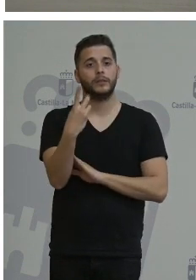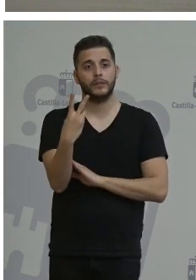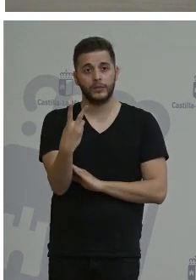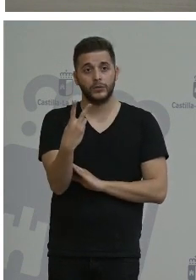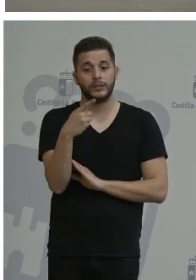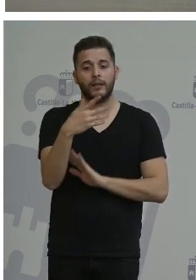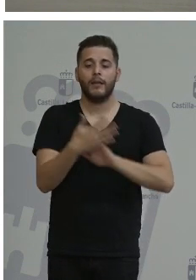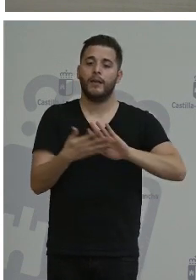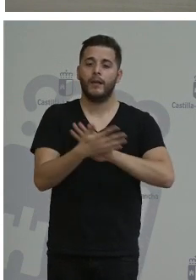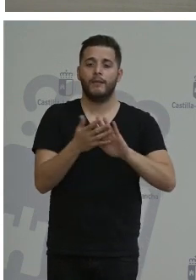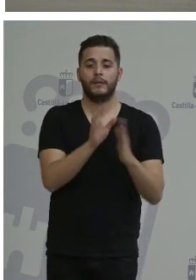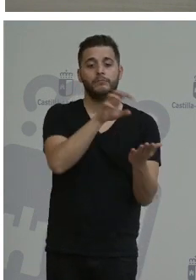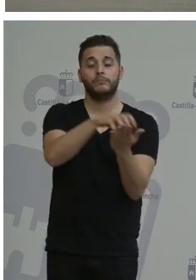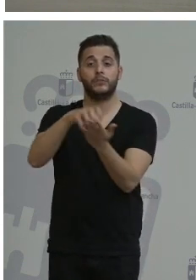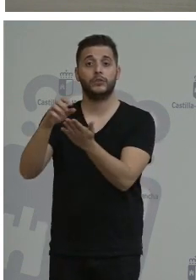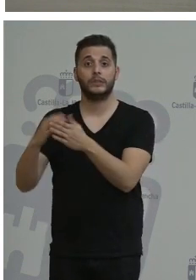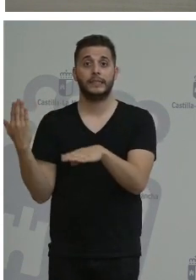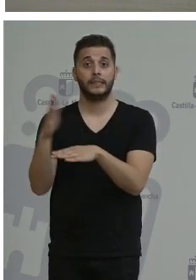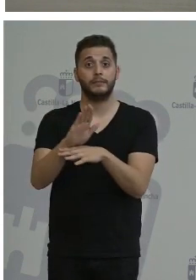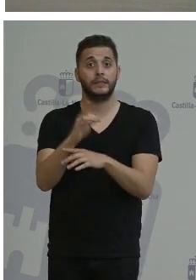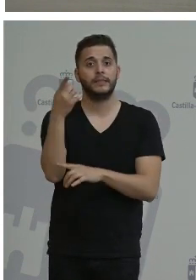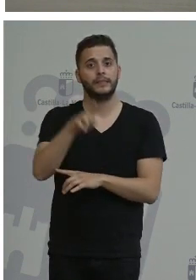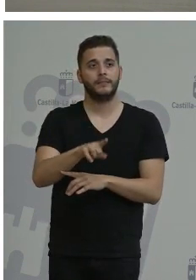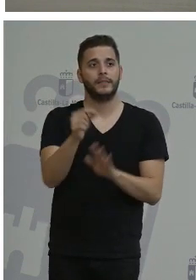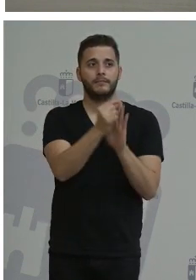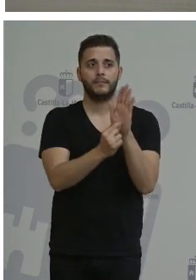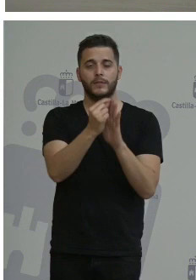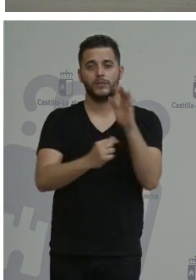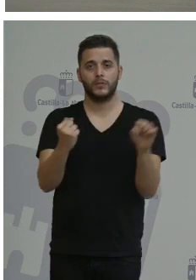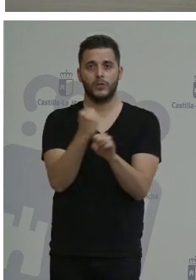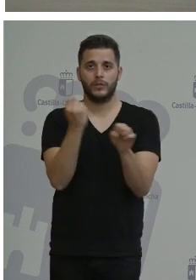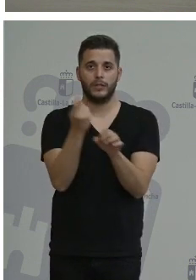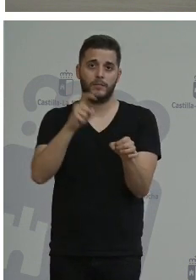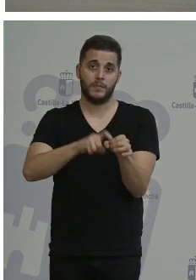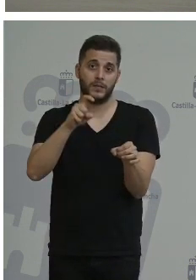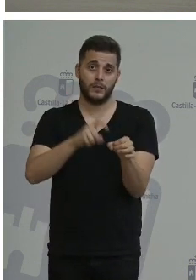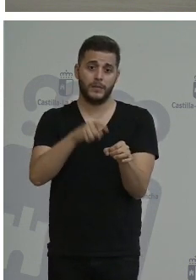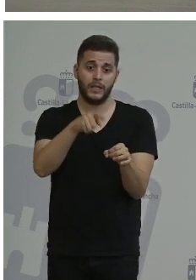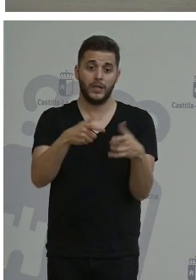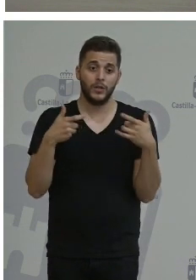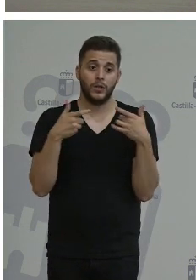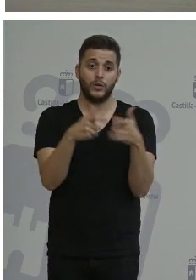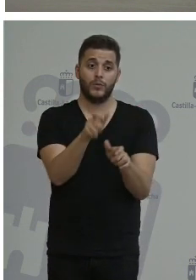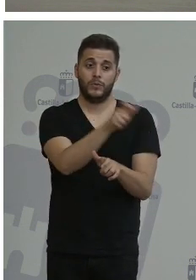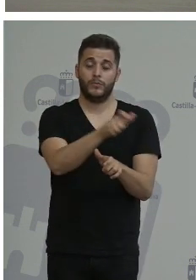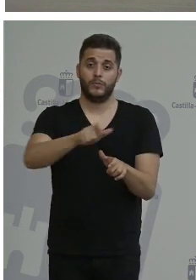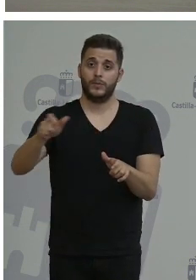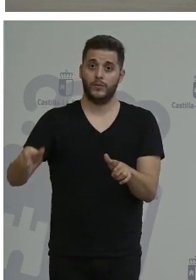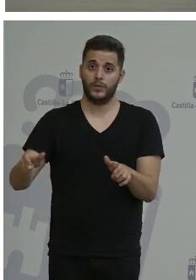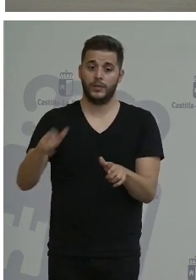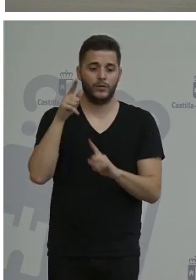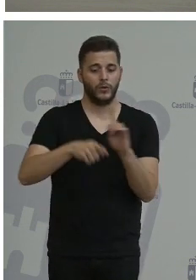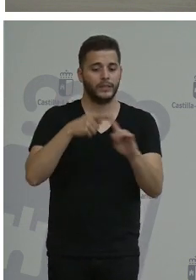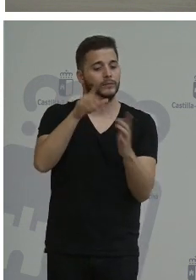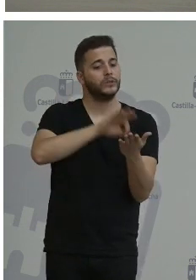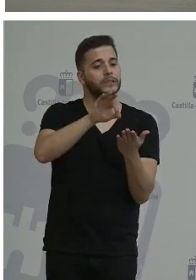habla de los órganos de representación y la determinación de las condiciones de trabajo y participación del personal al servicio de las